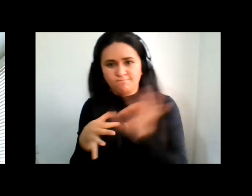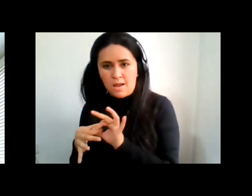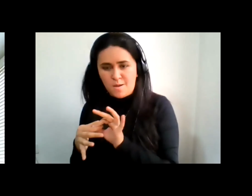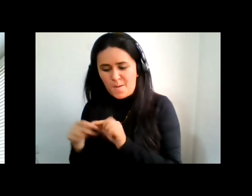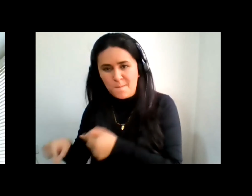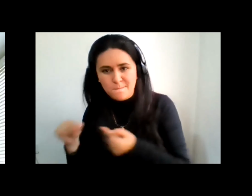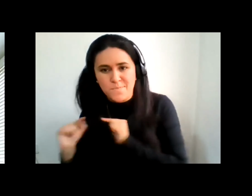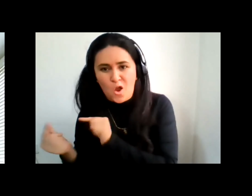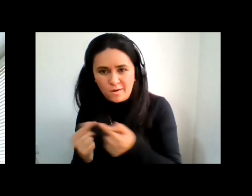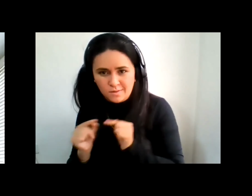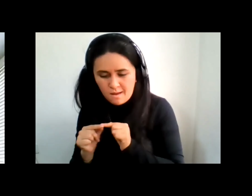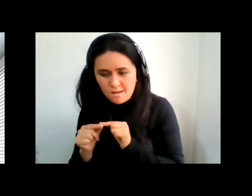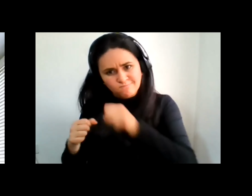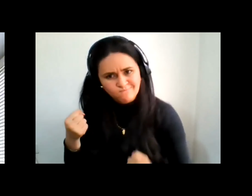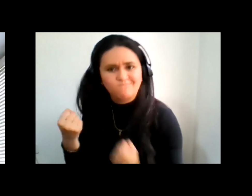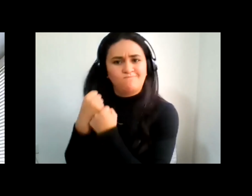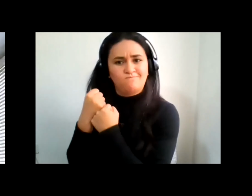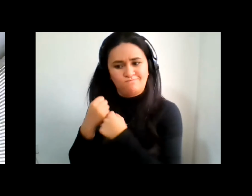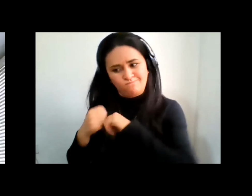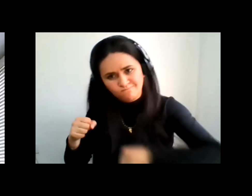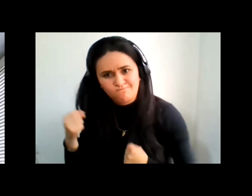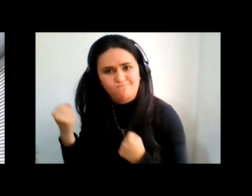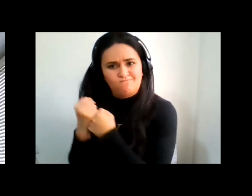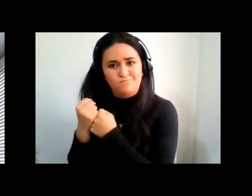marco conceptual del